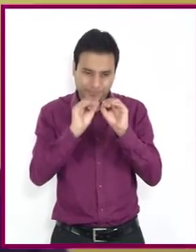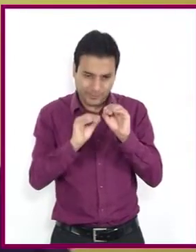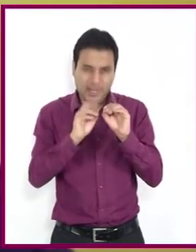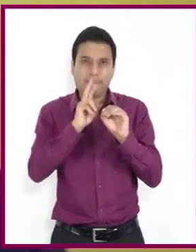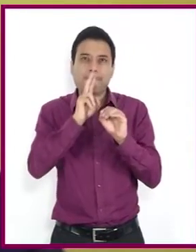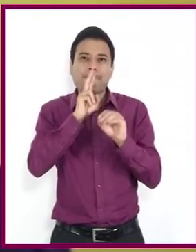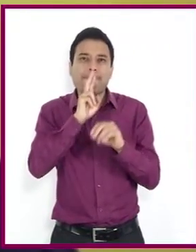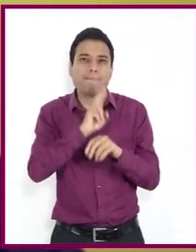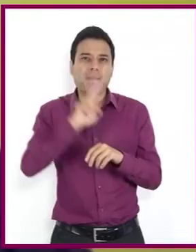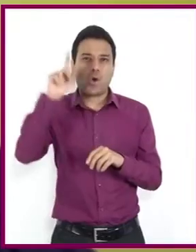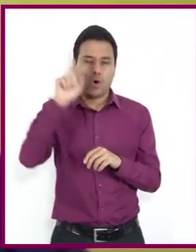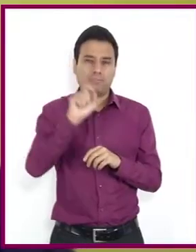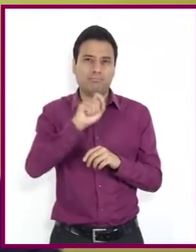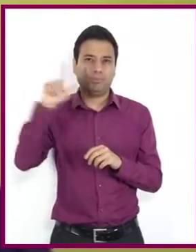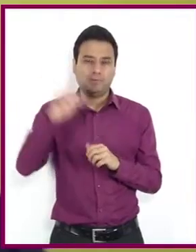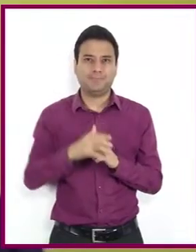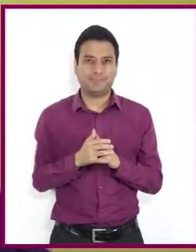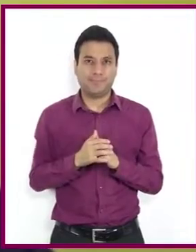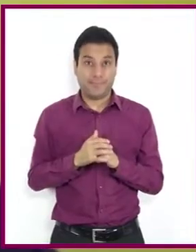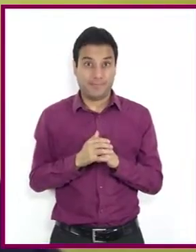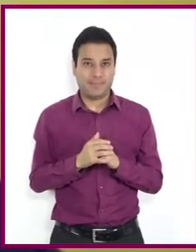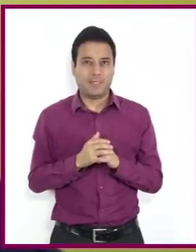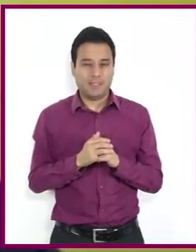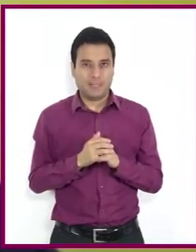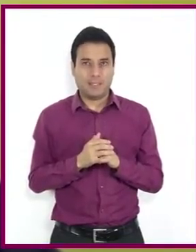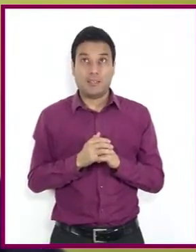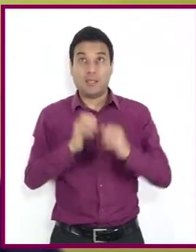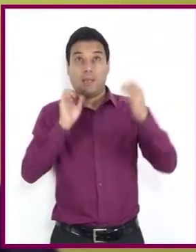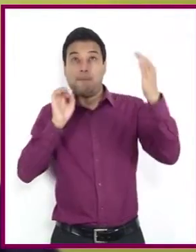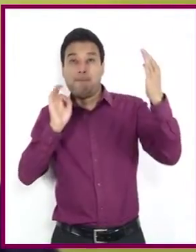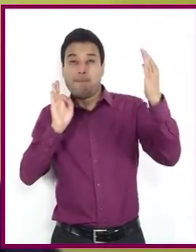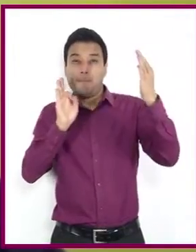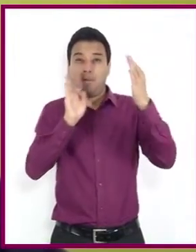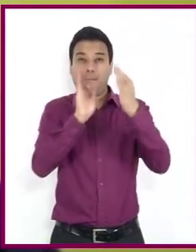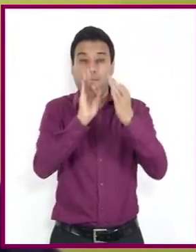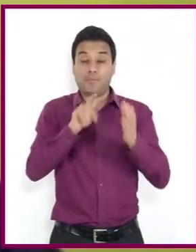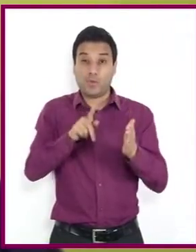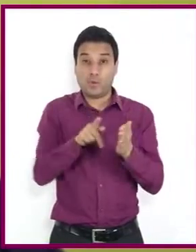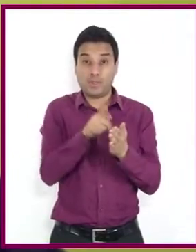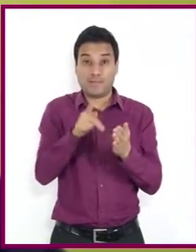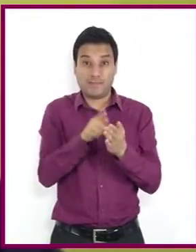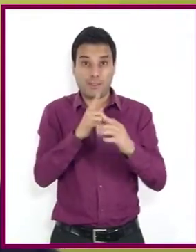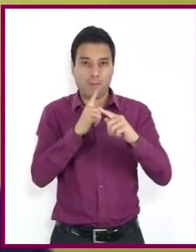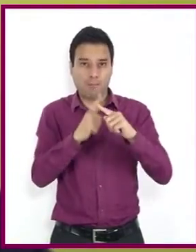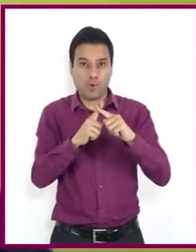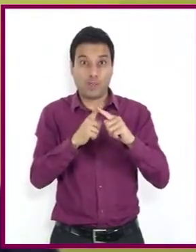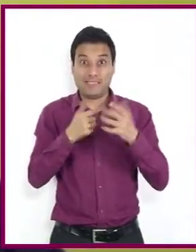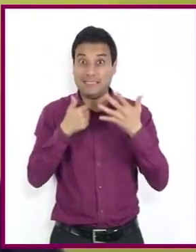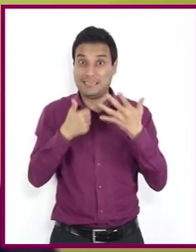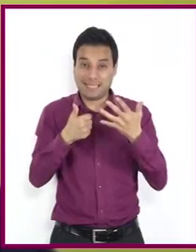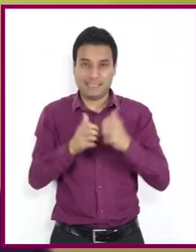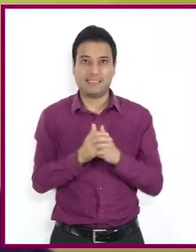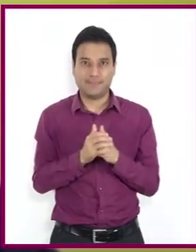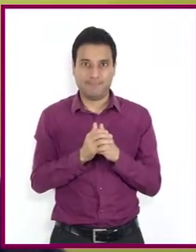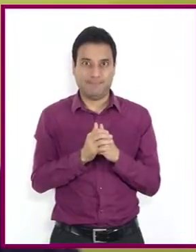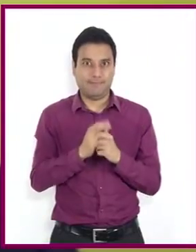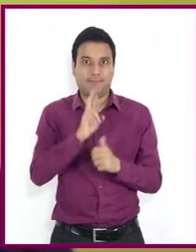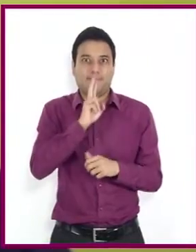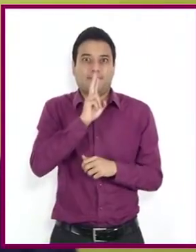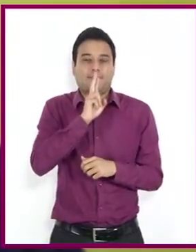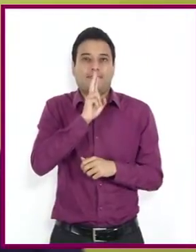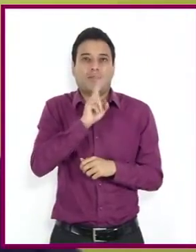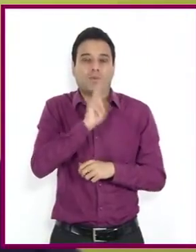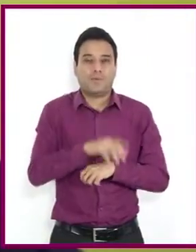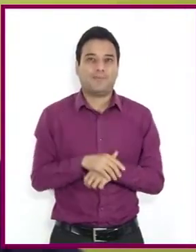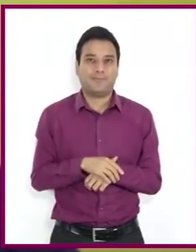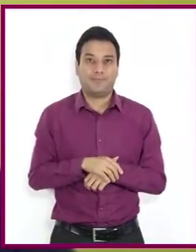telescopio. Logré que aumentara 6 veces el tamaño de los objetos que se observaban, lo cual era el doble de lo que lograba el diseño original. Además